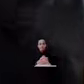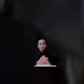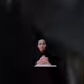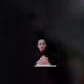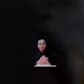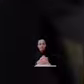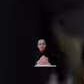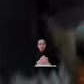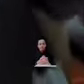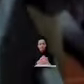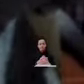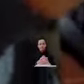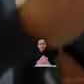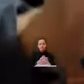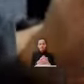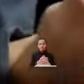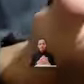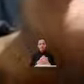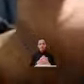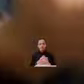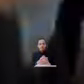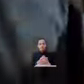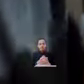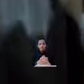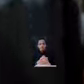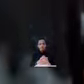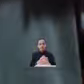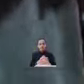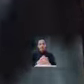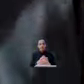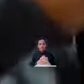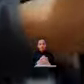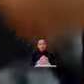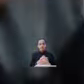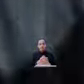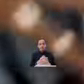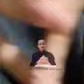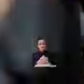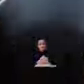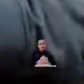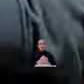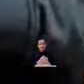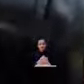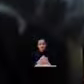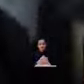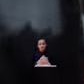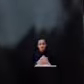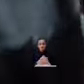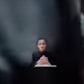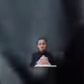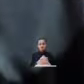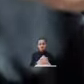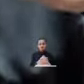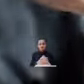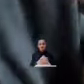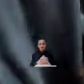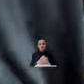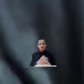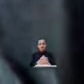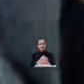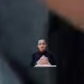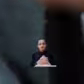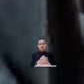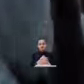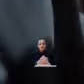abrió el corazón, por ejemplo, para que ella estuviese atento a lo de Pablo y ella se convierte. ¿Qué pasa? Que ahí uno entra como